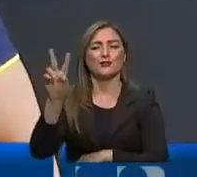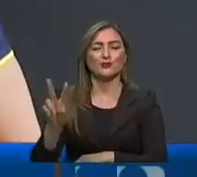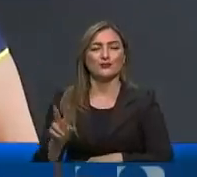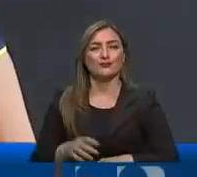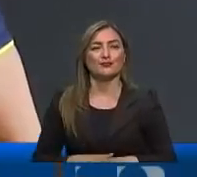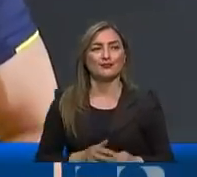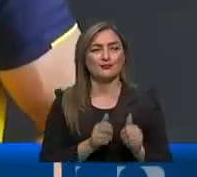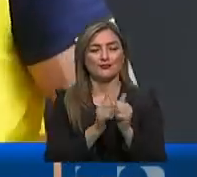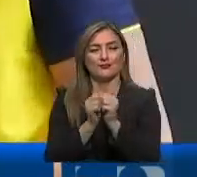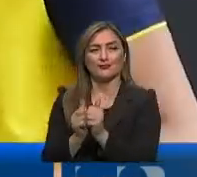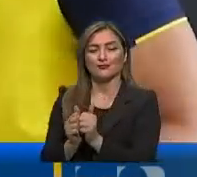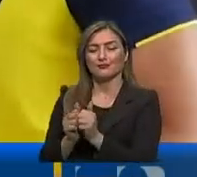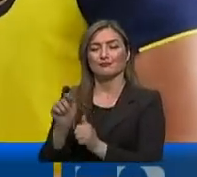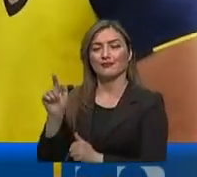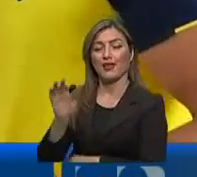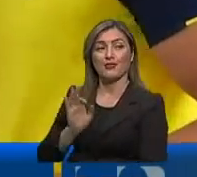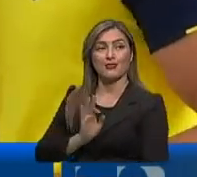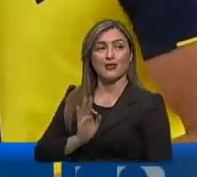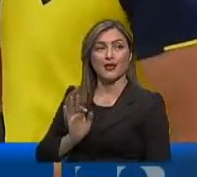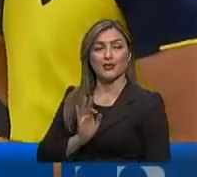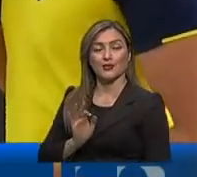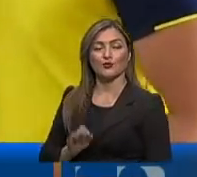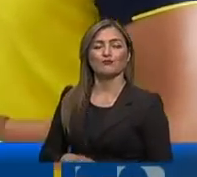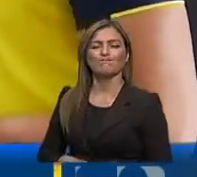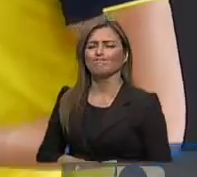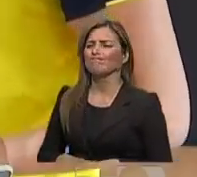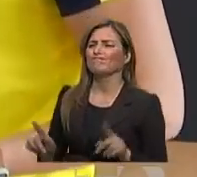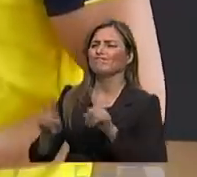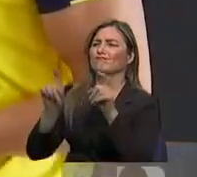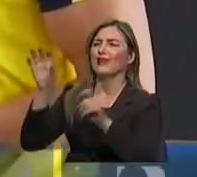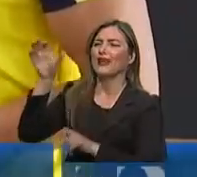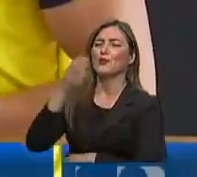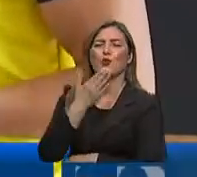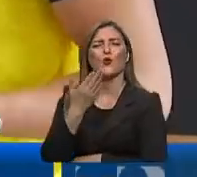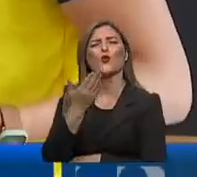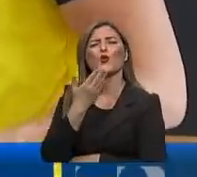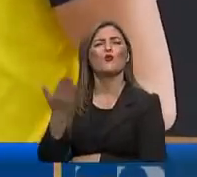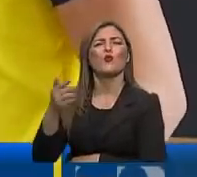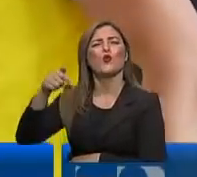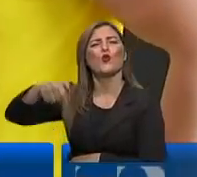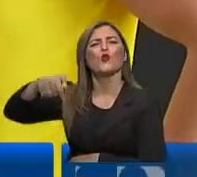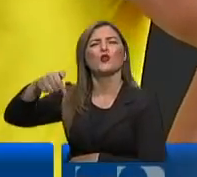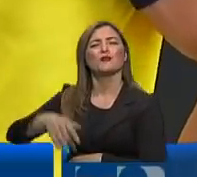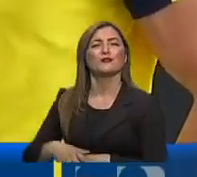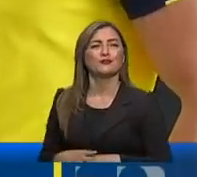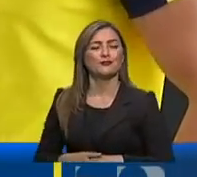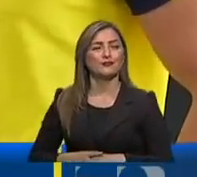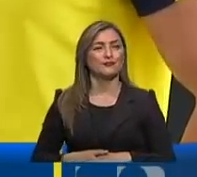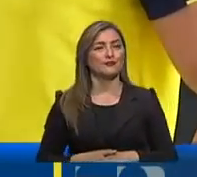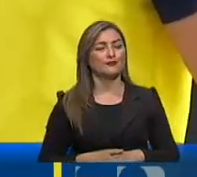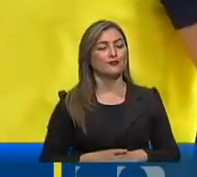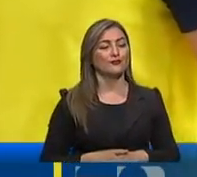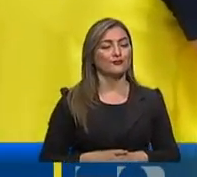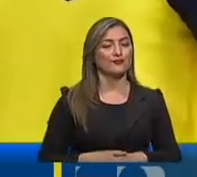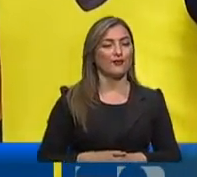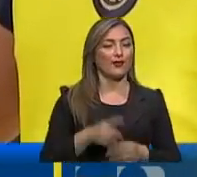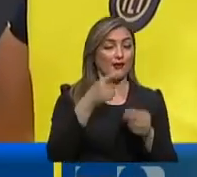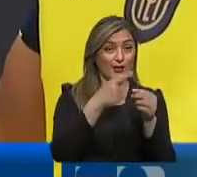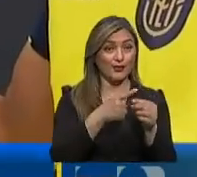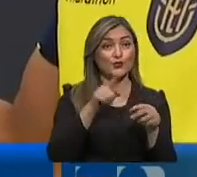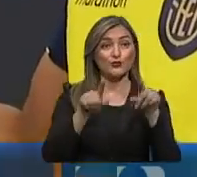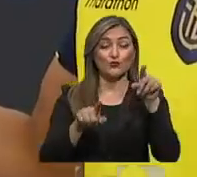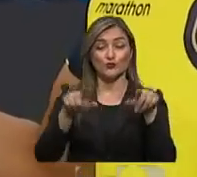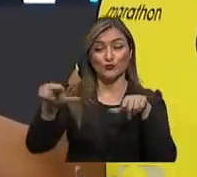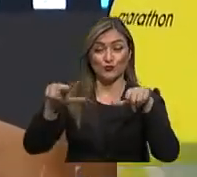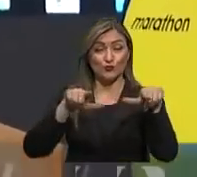nos acompaña Vladimir Arriaga, técnico del INAMI. Cuéntenos, ¿cómo va a estar el clima el día de hoy? Bueno, en la ciudad de Quito, en